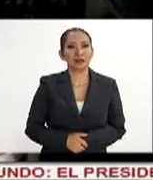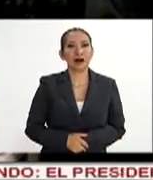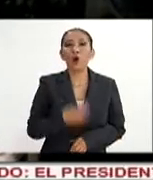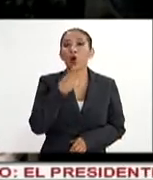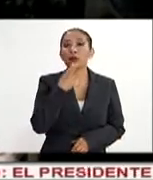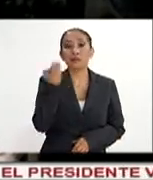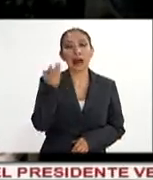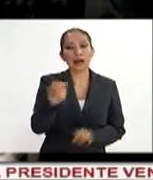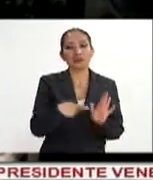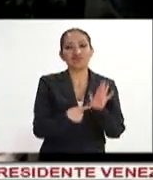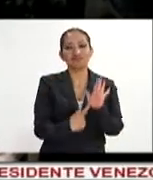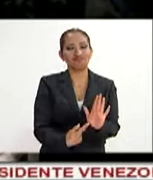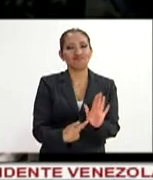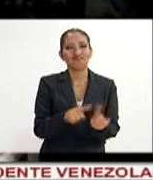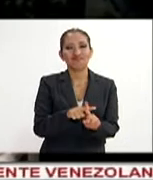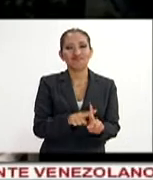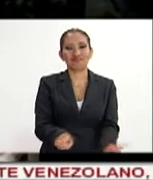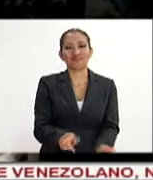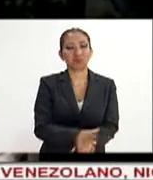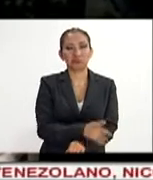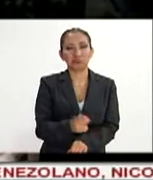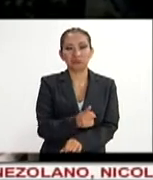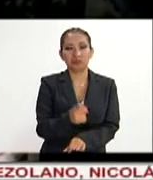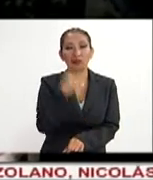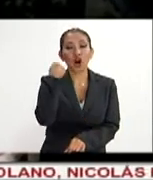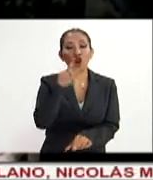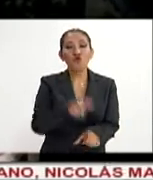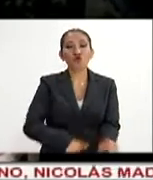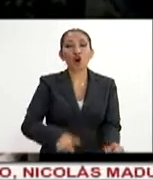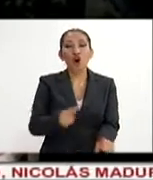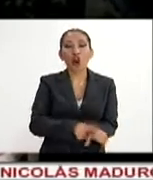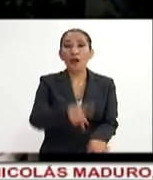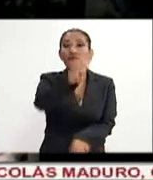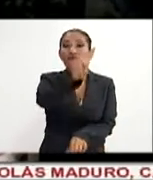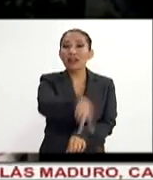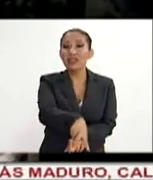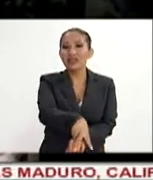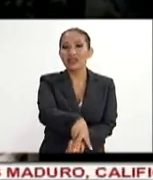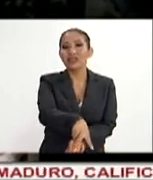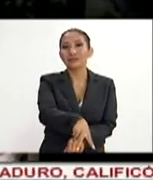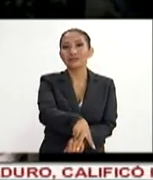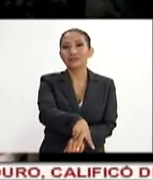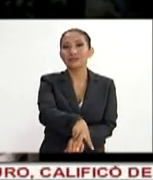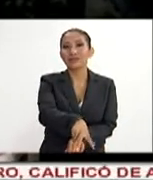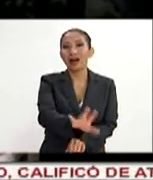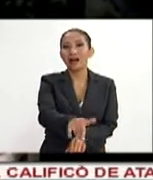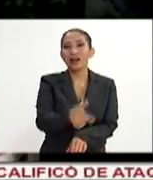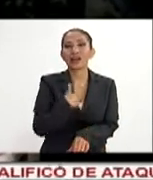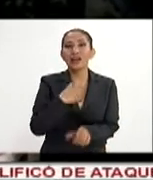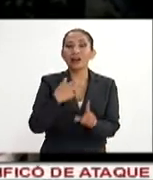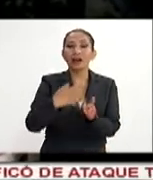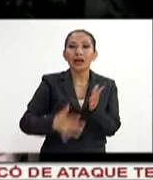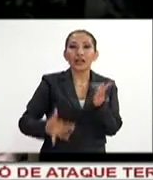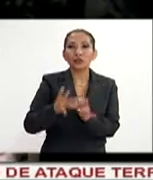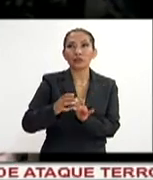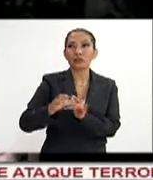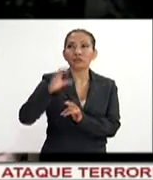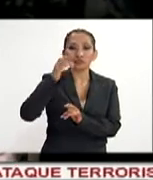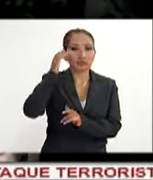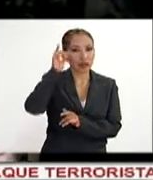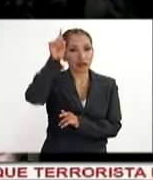Usamos esta distinción con el color de la verdad y de Jesucristo. que nos